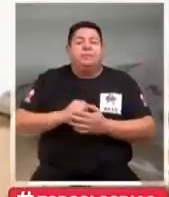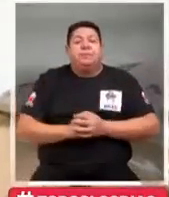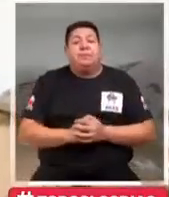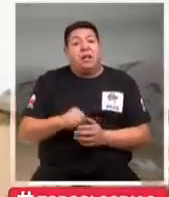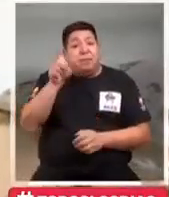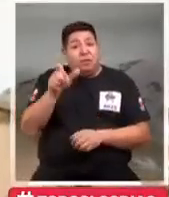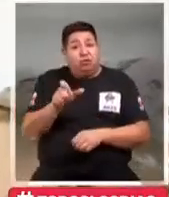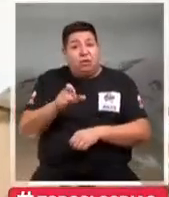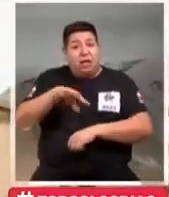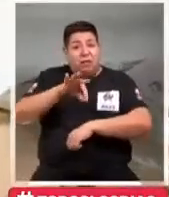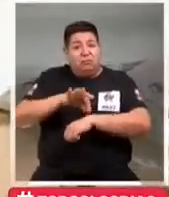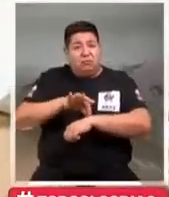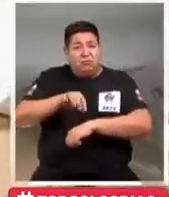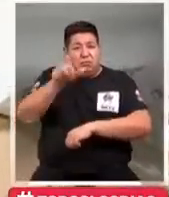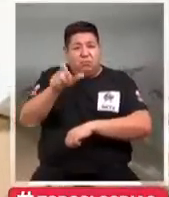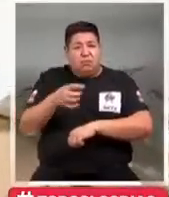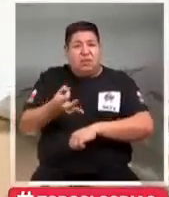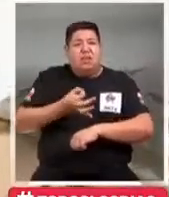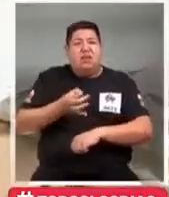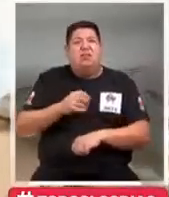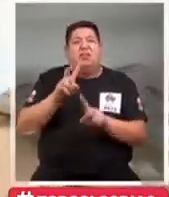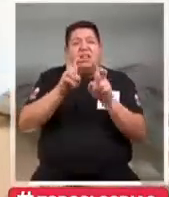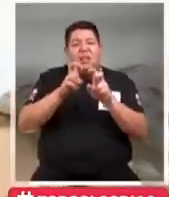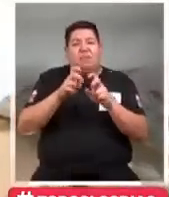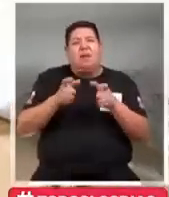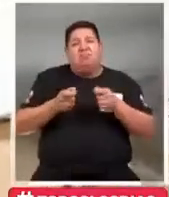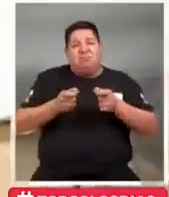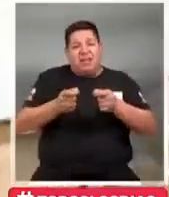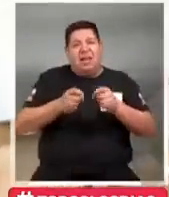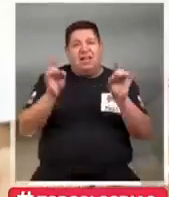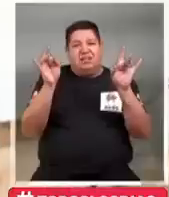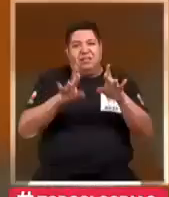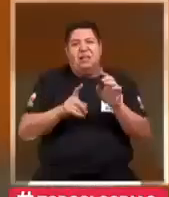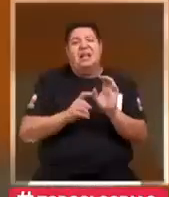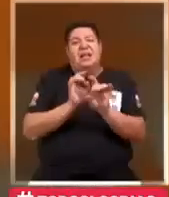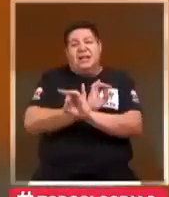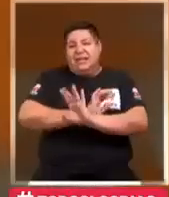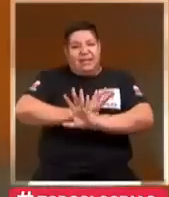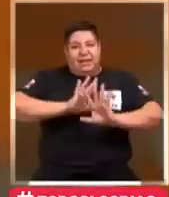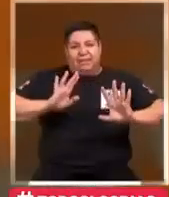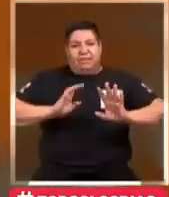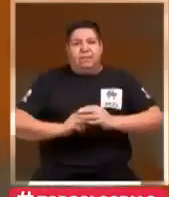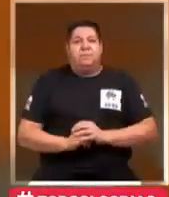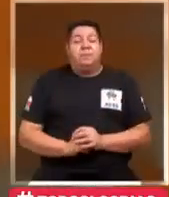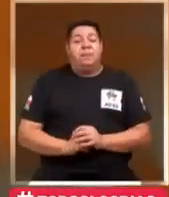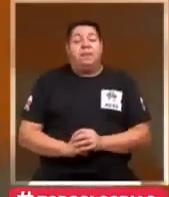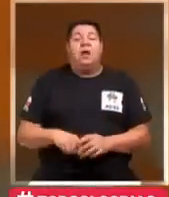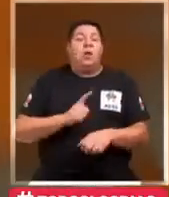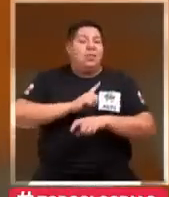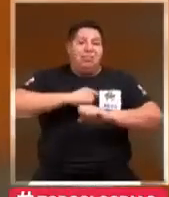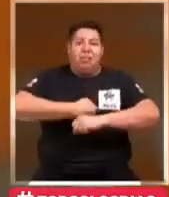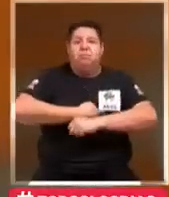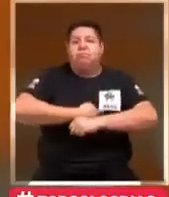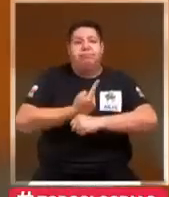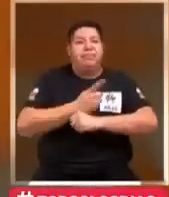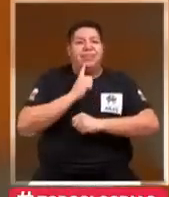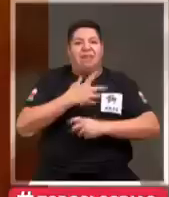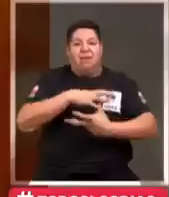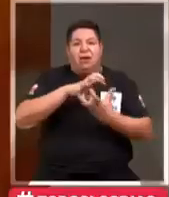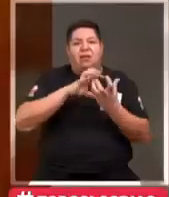que la Emilia tenía una leucemia aguda con riesgo alto, que iba inmediatamente a